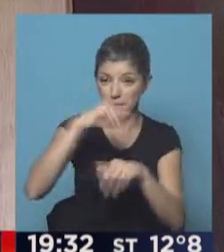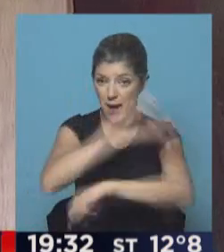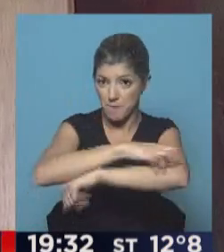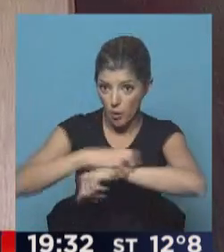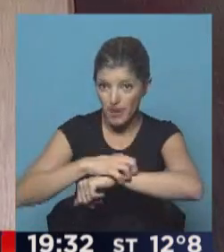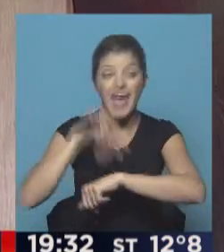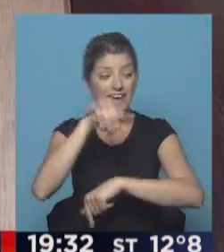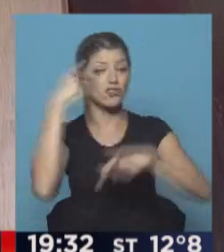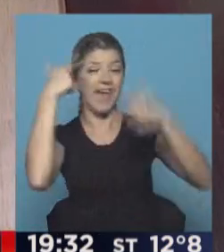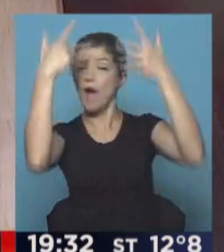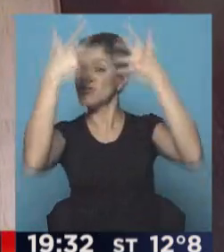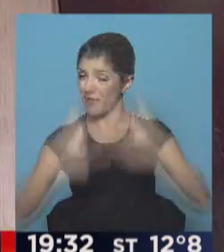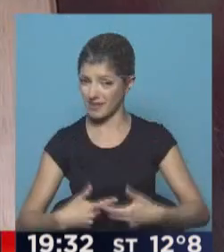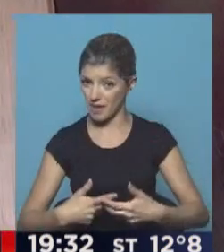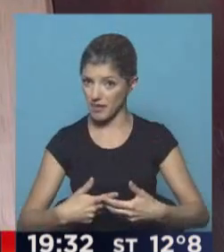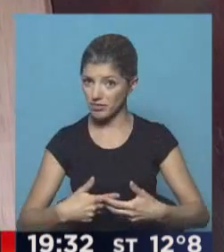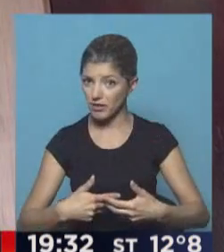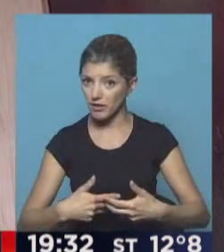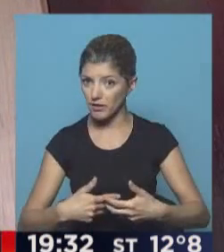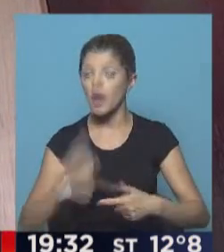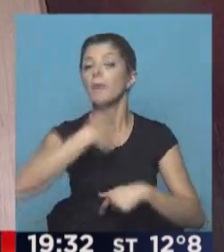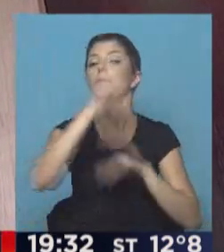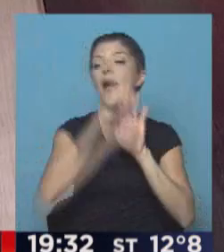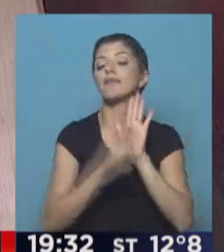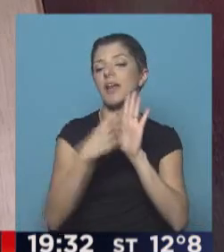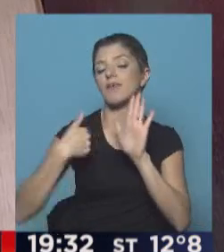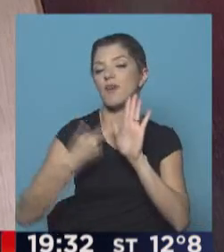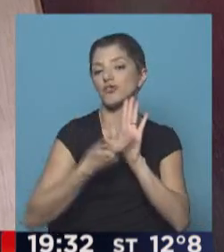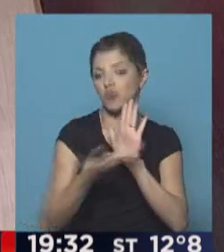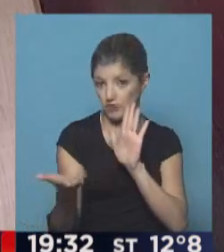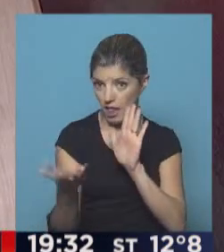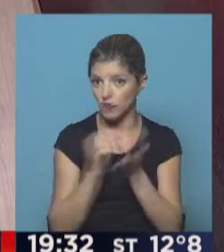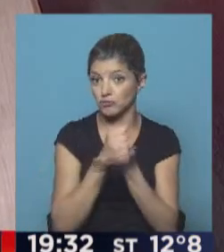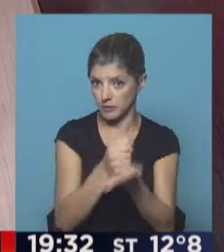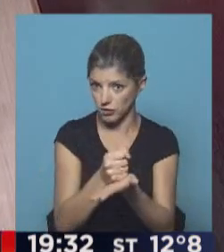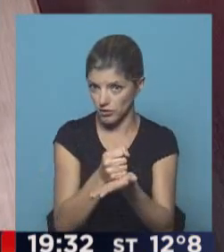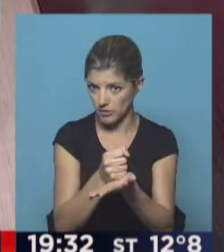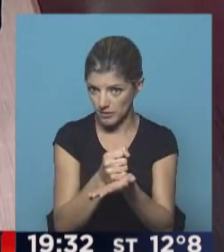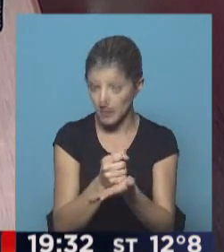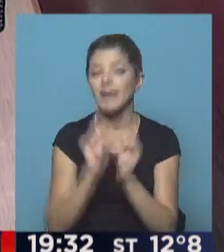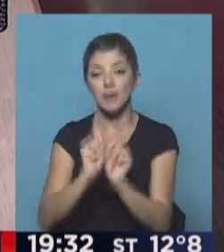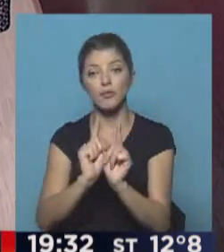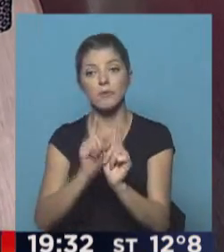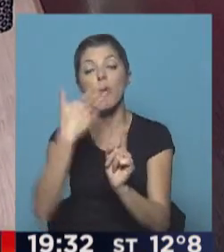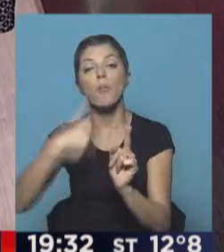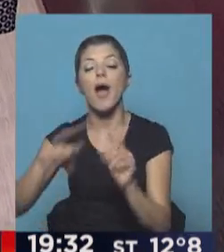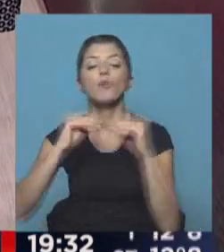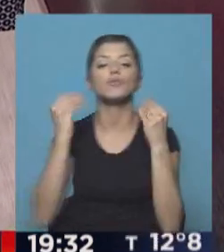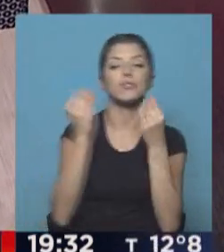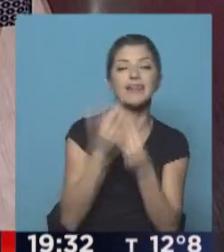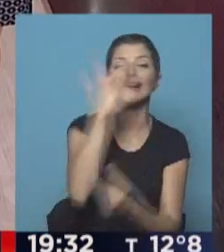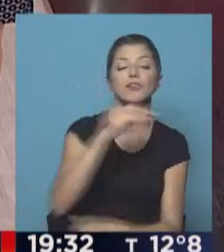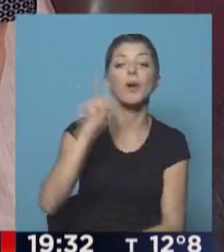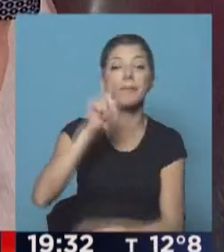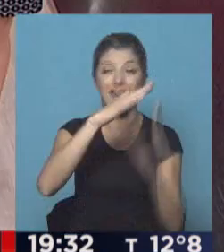que automáticamente, digamos, les rija la tarifa social y que eso, en principio, va a alcanzar a 300.000